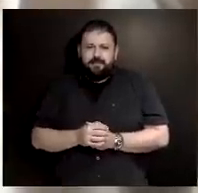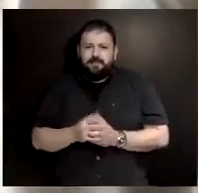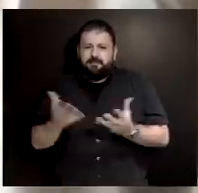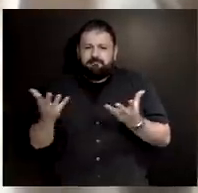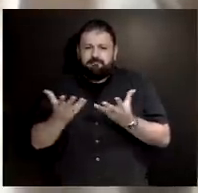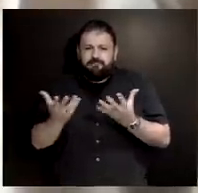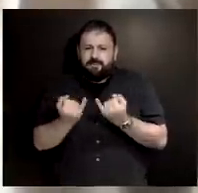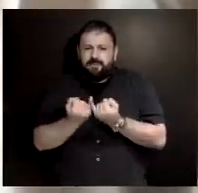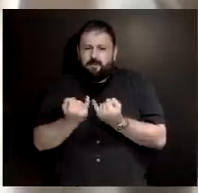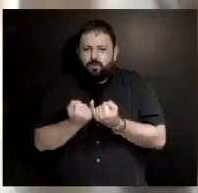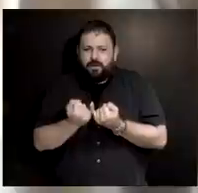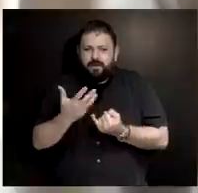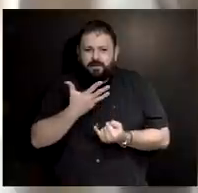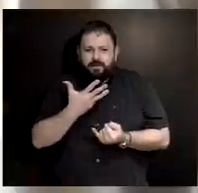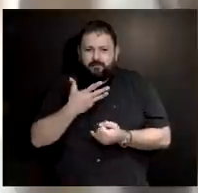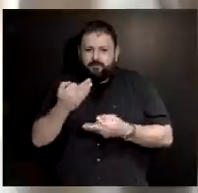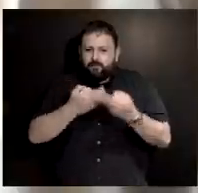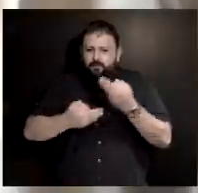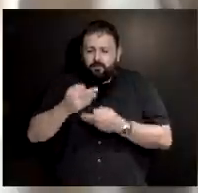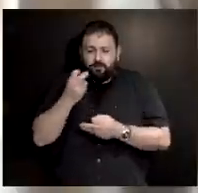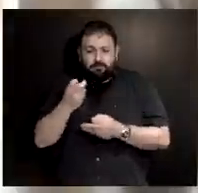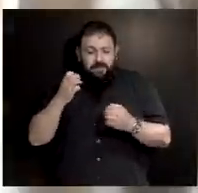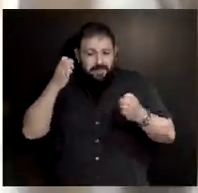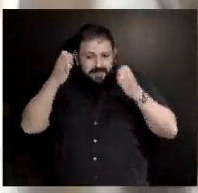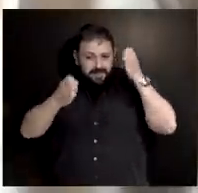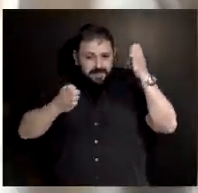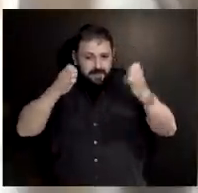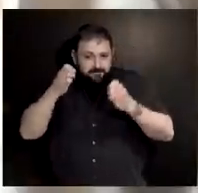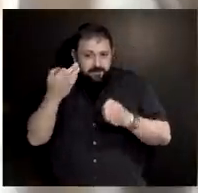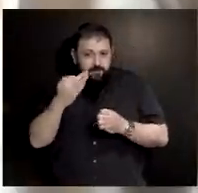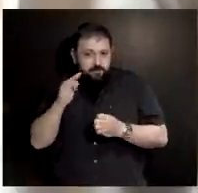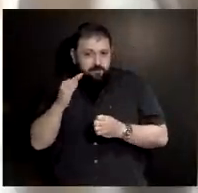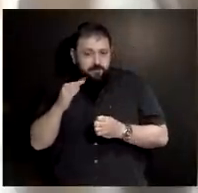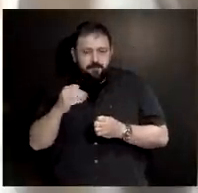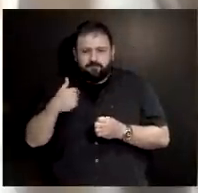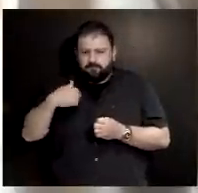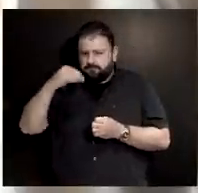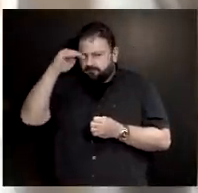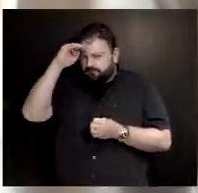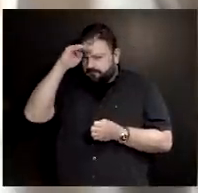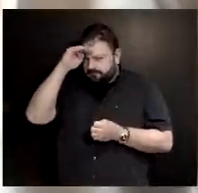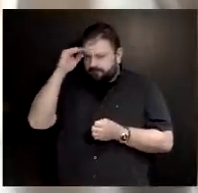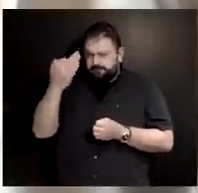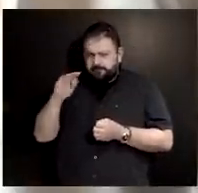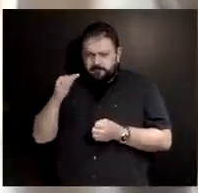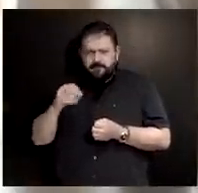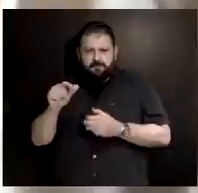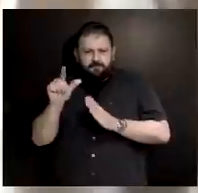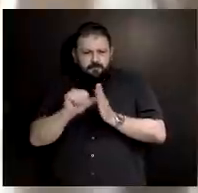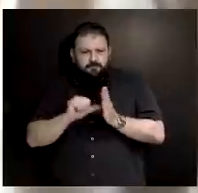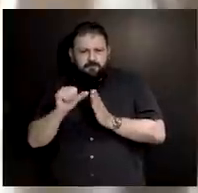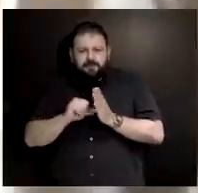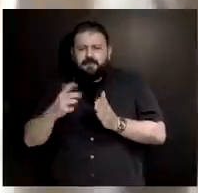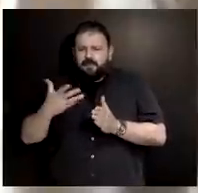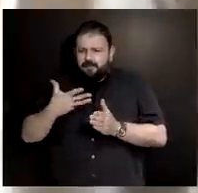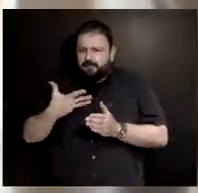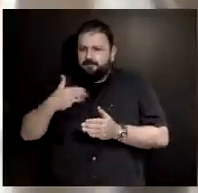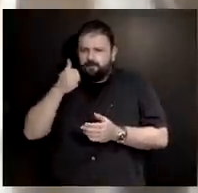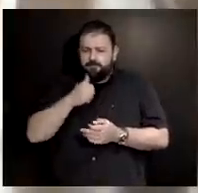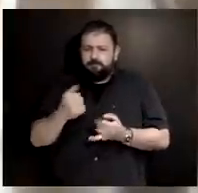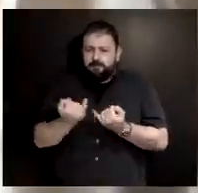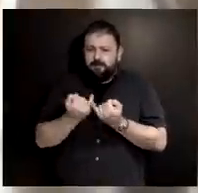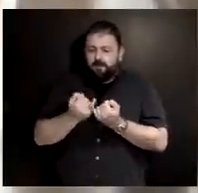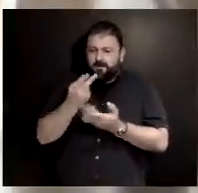resumen, tenemos estos dos eventos de febrero. Estamos pensando que van a ser dos eventos por mes más o menos. Eso es lo que tenemos en nuestro